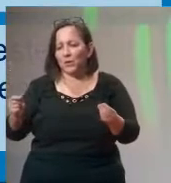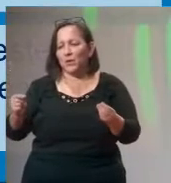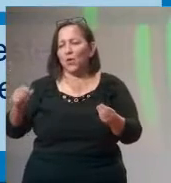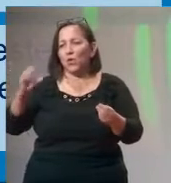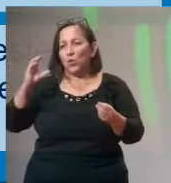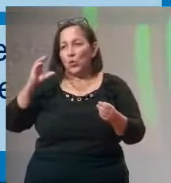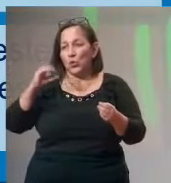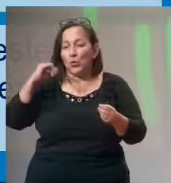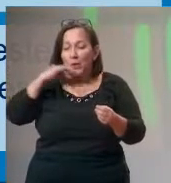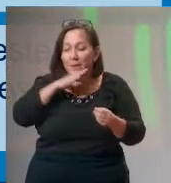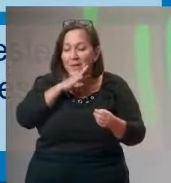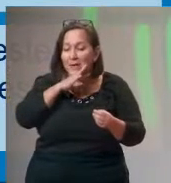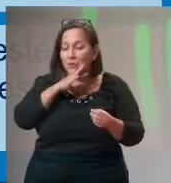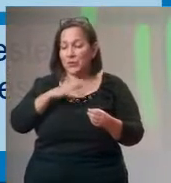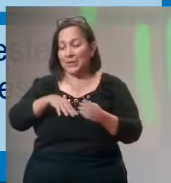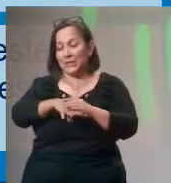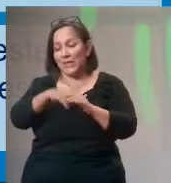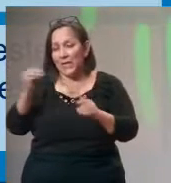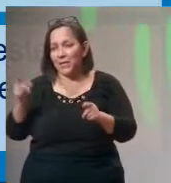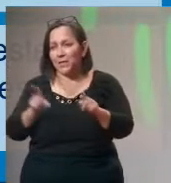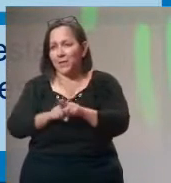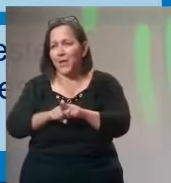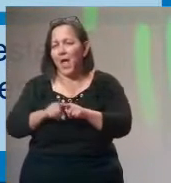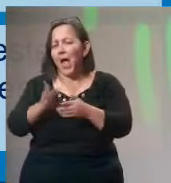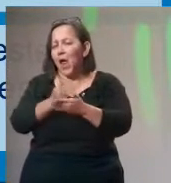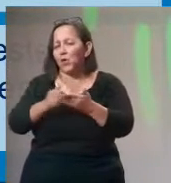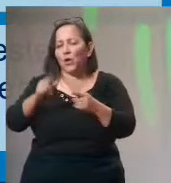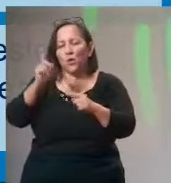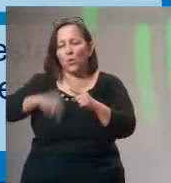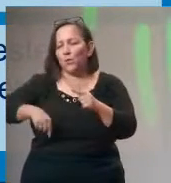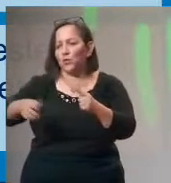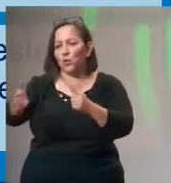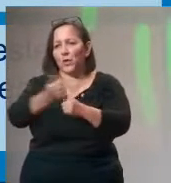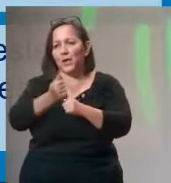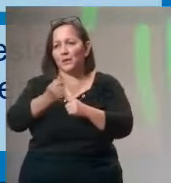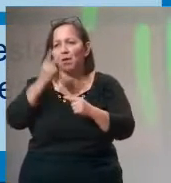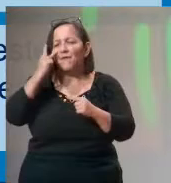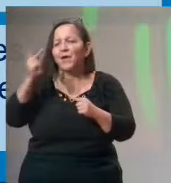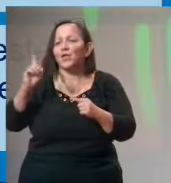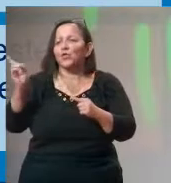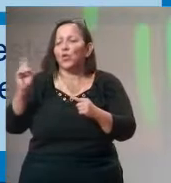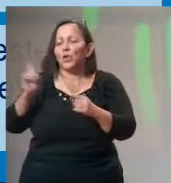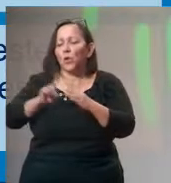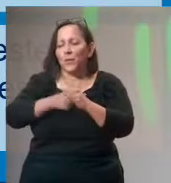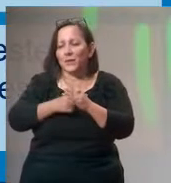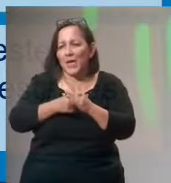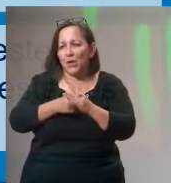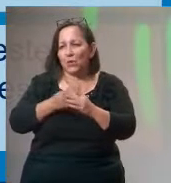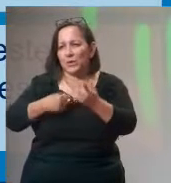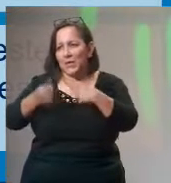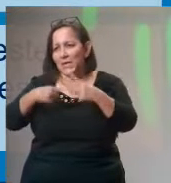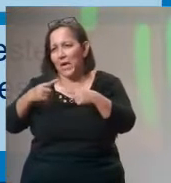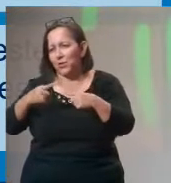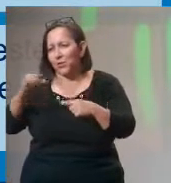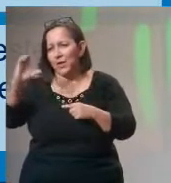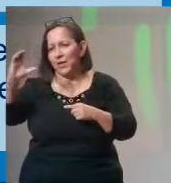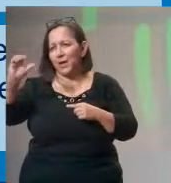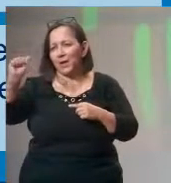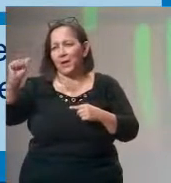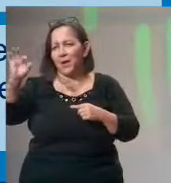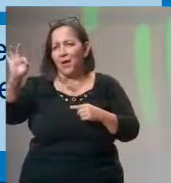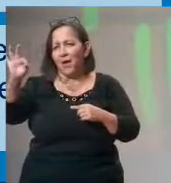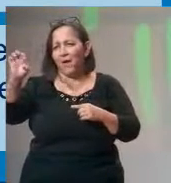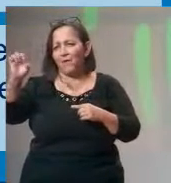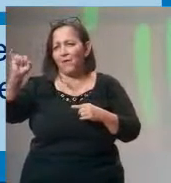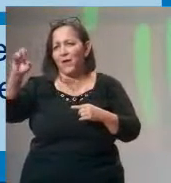emergentes. Algo que no hemos logrado hacer, pero que sería muy interesante es tratar de ver, por ejemplo, dónde podemos comenzar a encontrar señales de cafeína,